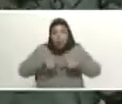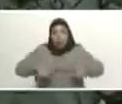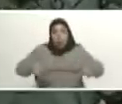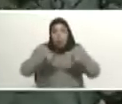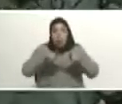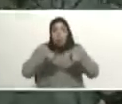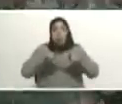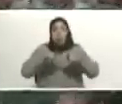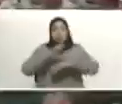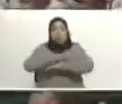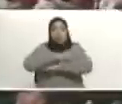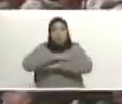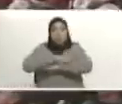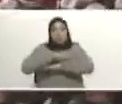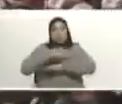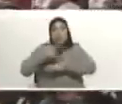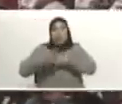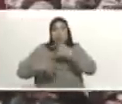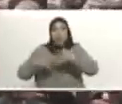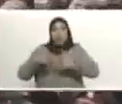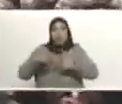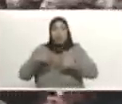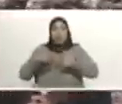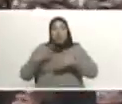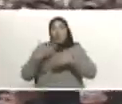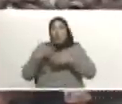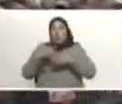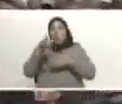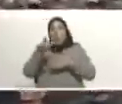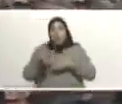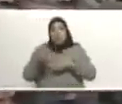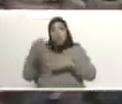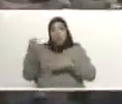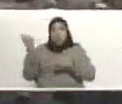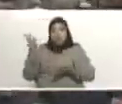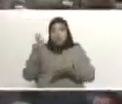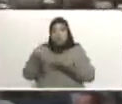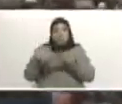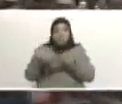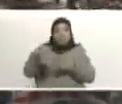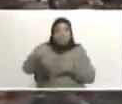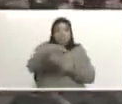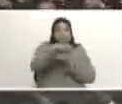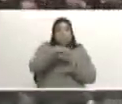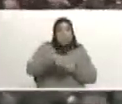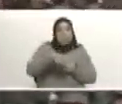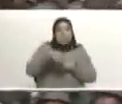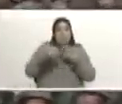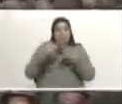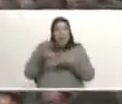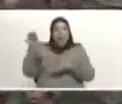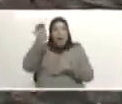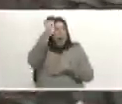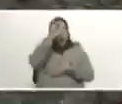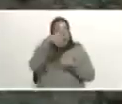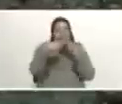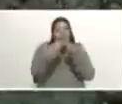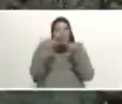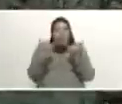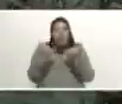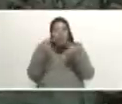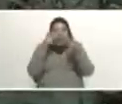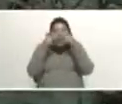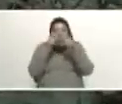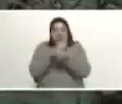actúen como actúen, vengan de donde vengan. La Guardia Nacional Bolivariana tiene que estar